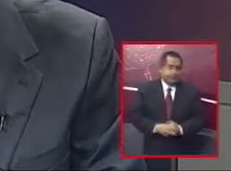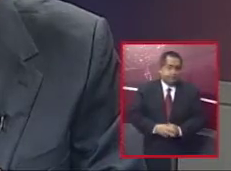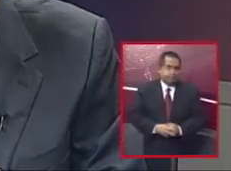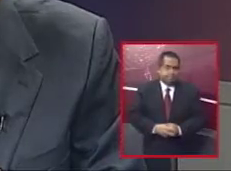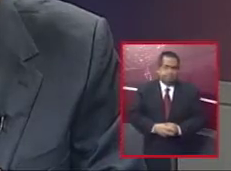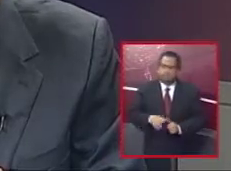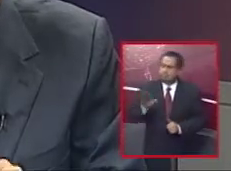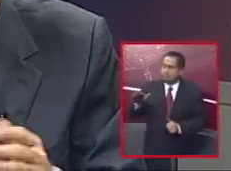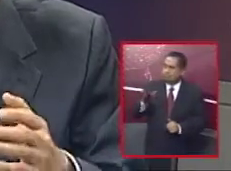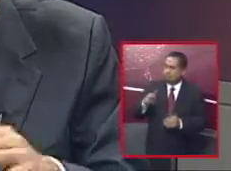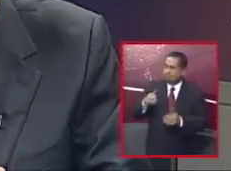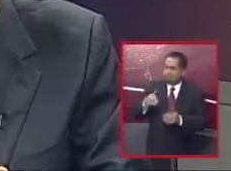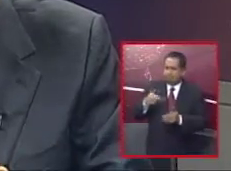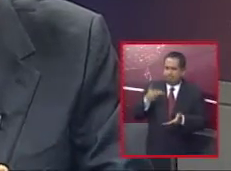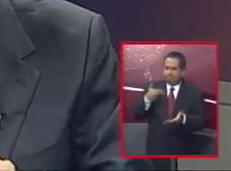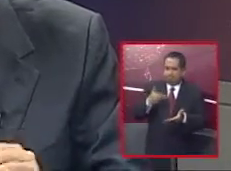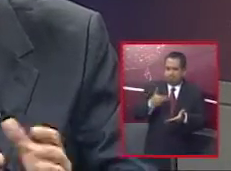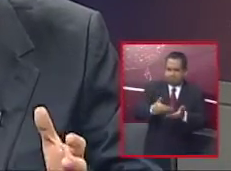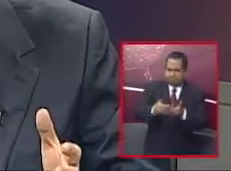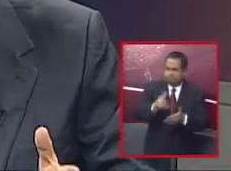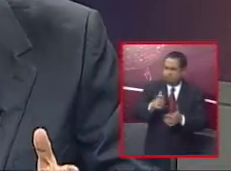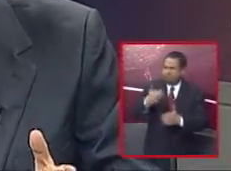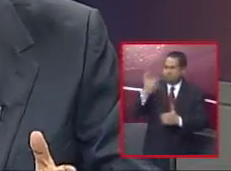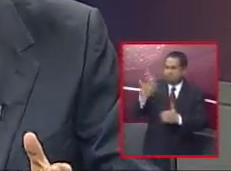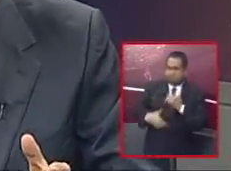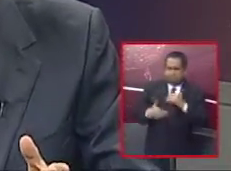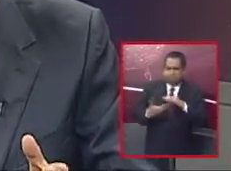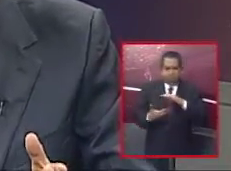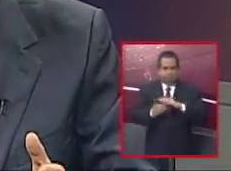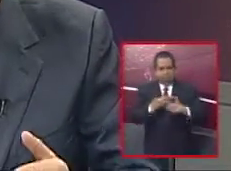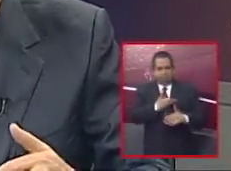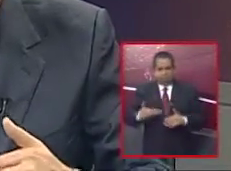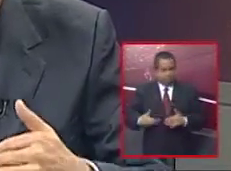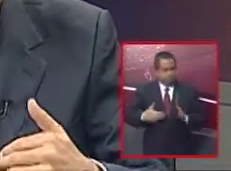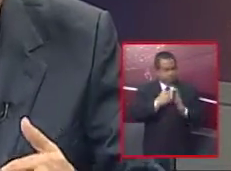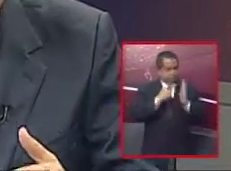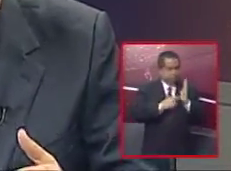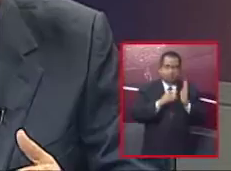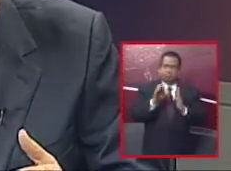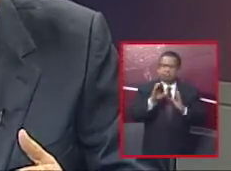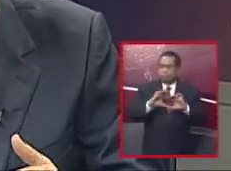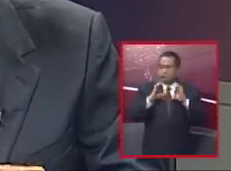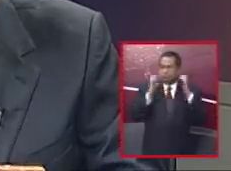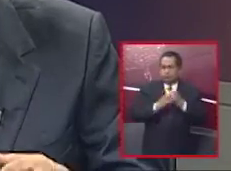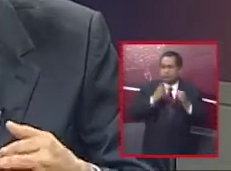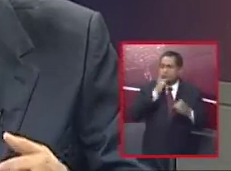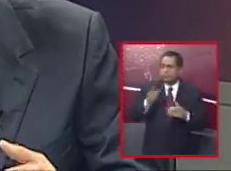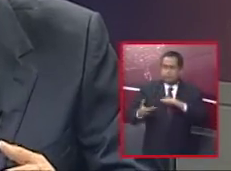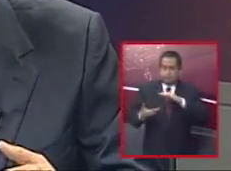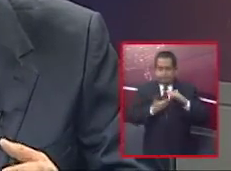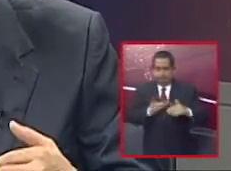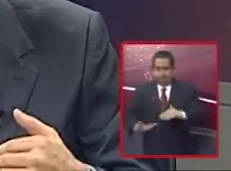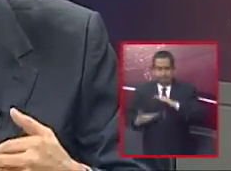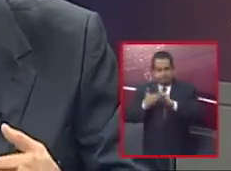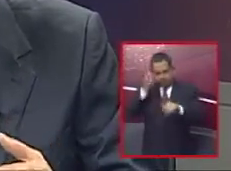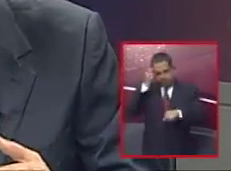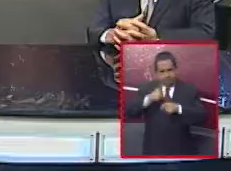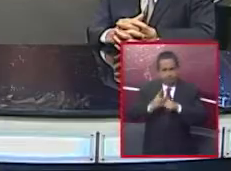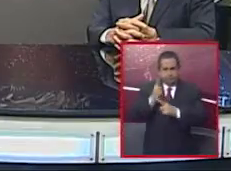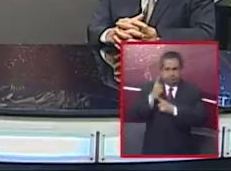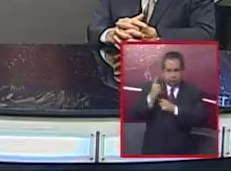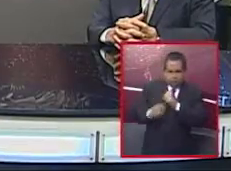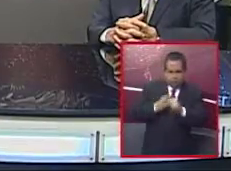diputado, ya al final de la presidencia. El marco jurídico del Congreso marca que la presidencia de la mesa directiva es cada